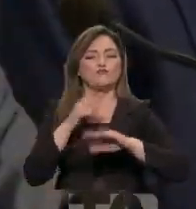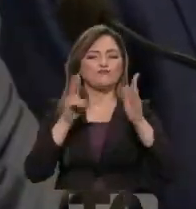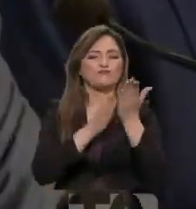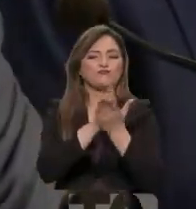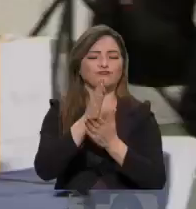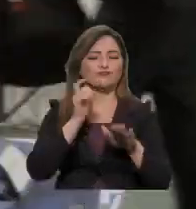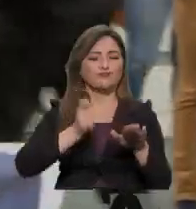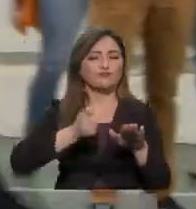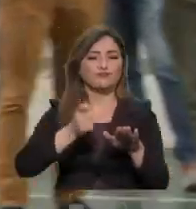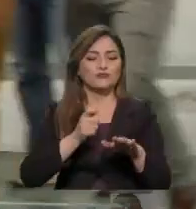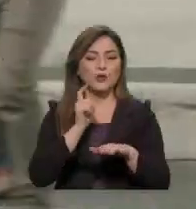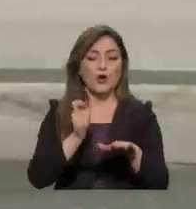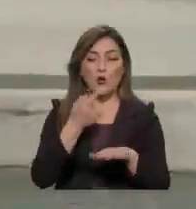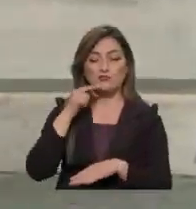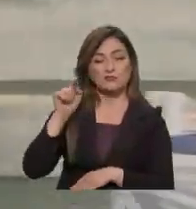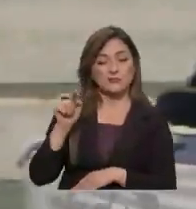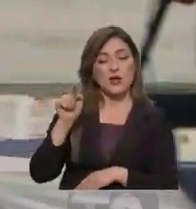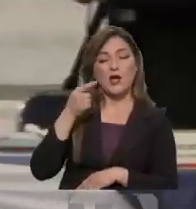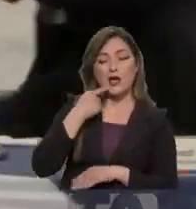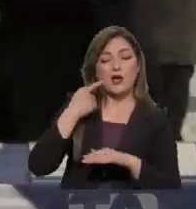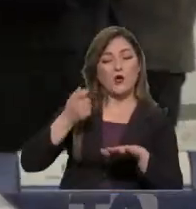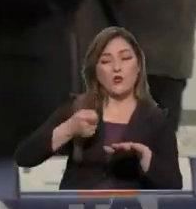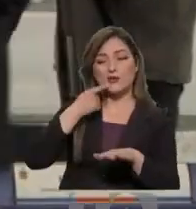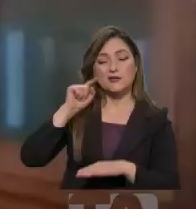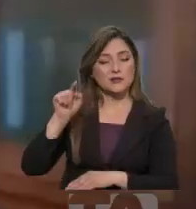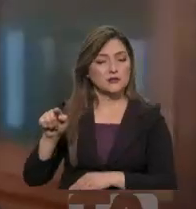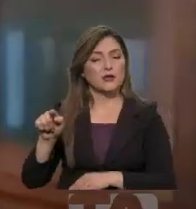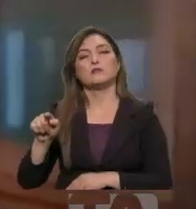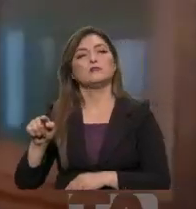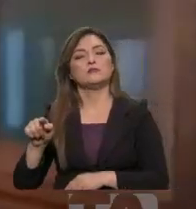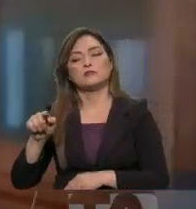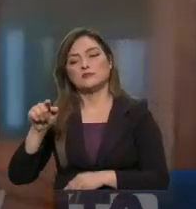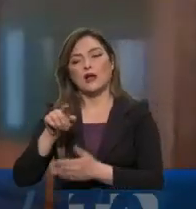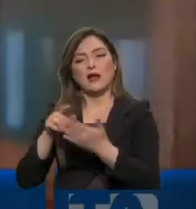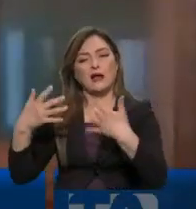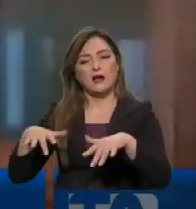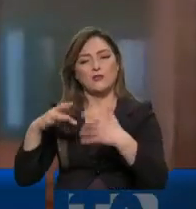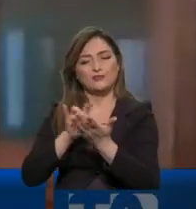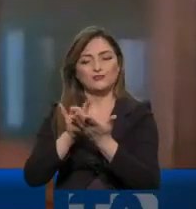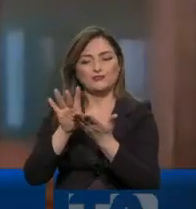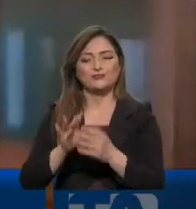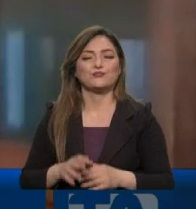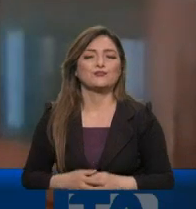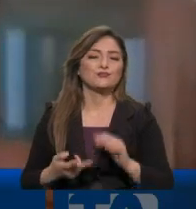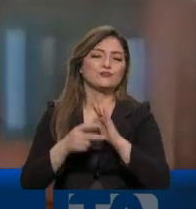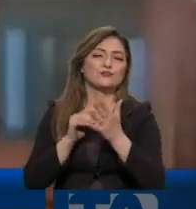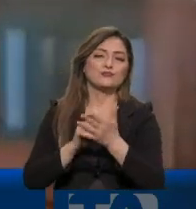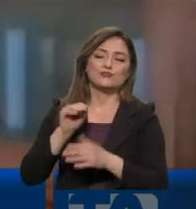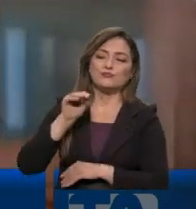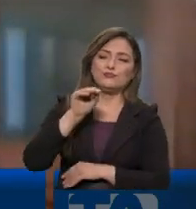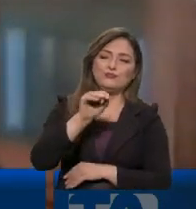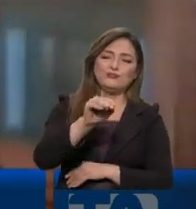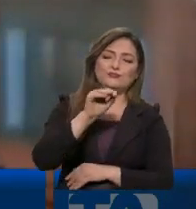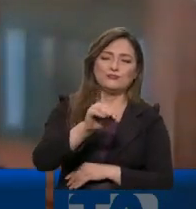cometió una infracción electoral muy grave, puede ser destituido del cargo. Y esa destitución acarrea que se notifique al Ministerio